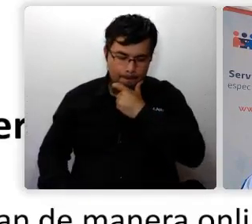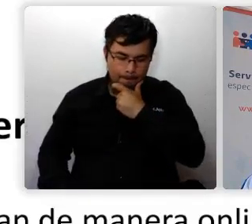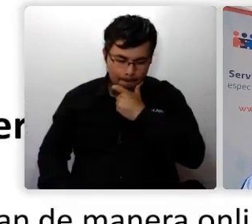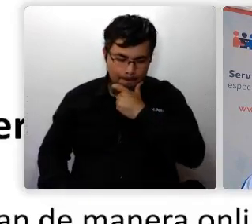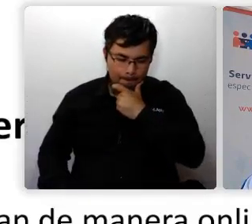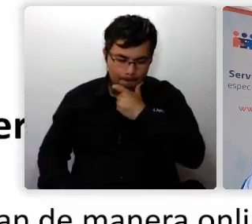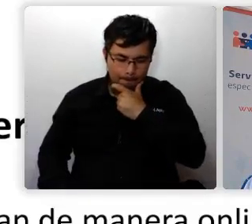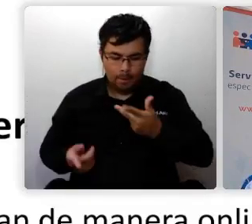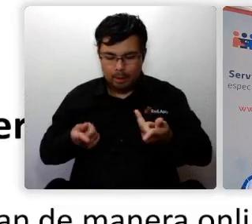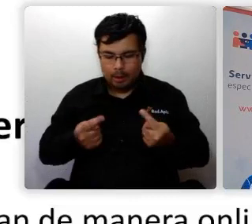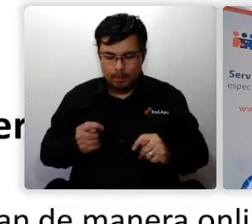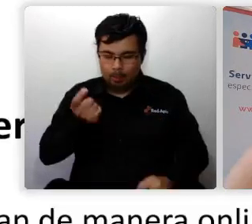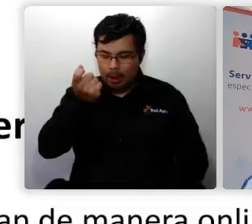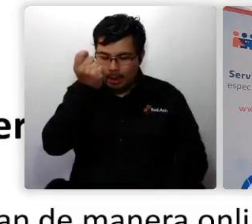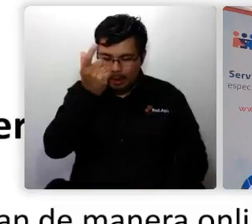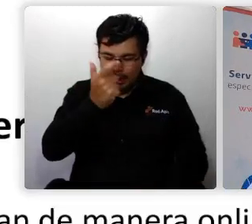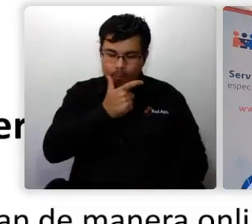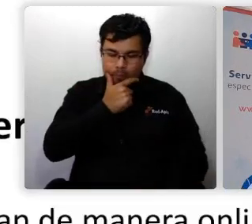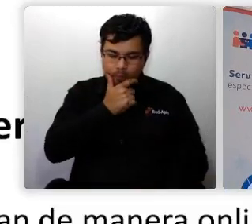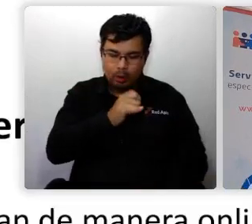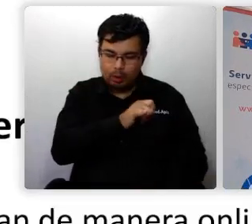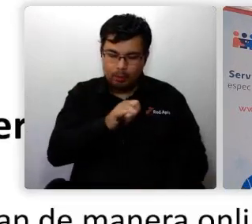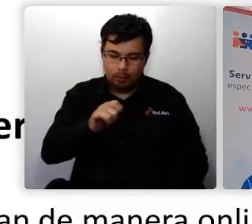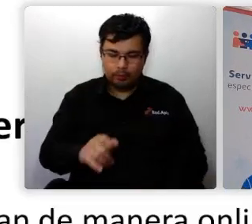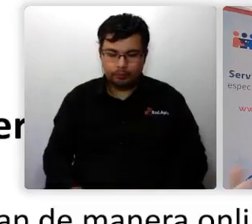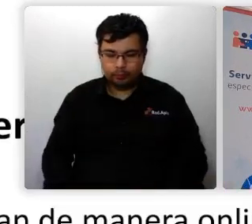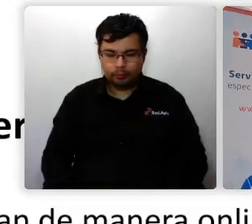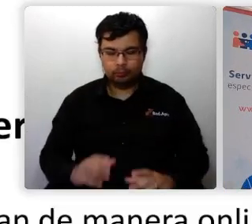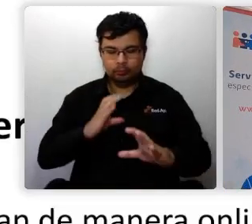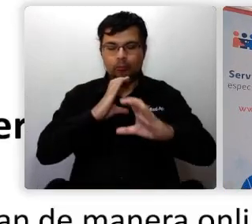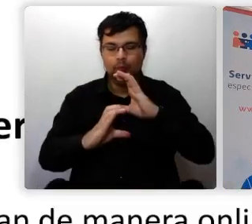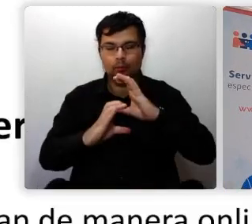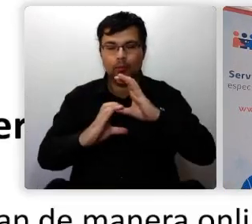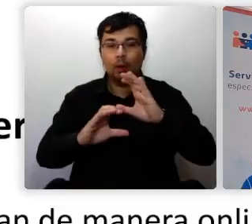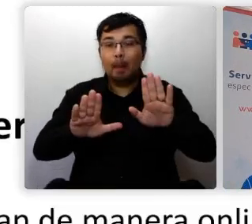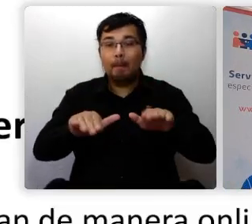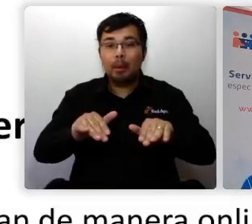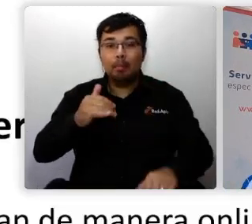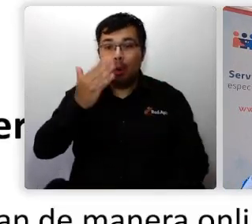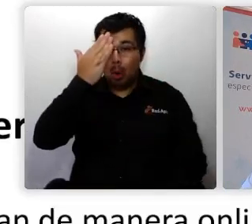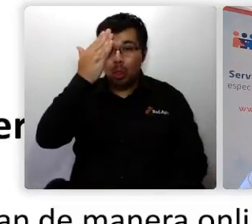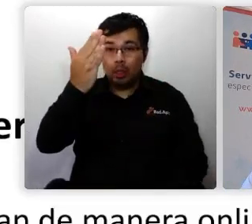entenderlo y nos comunicamos el mismo día o al día siguiente con la persona,